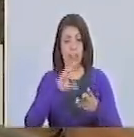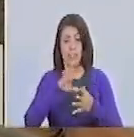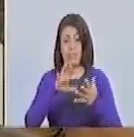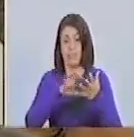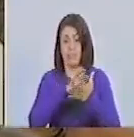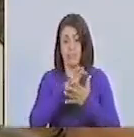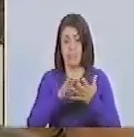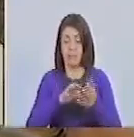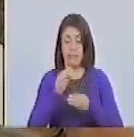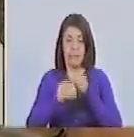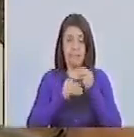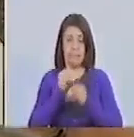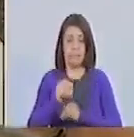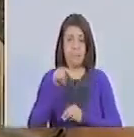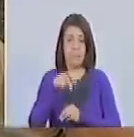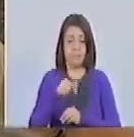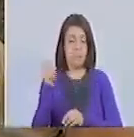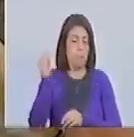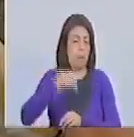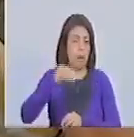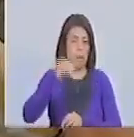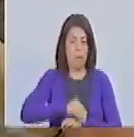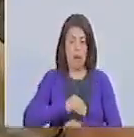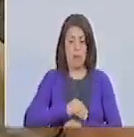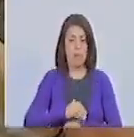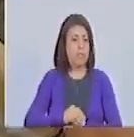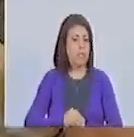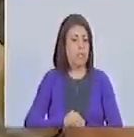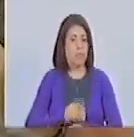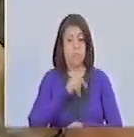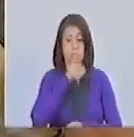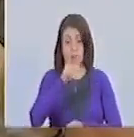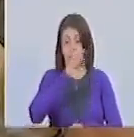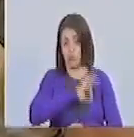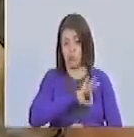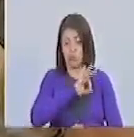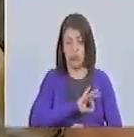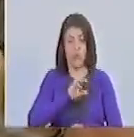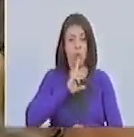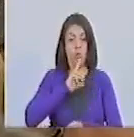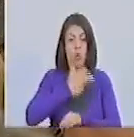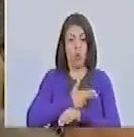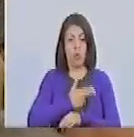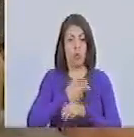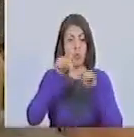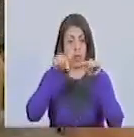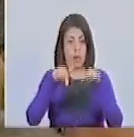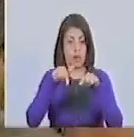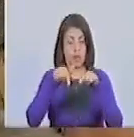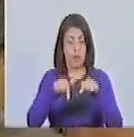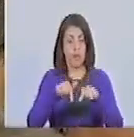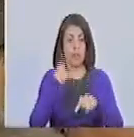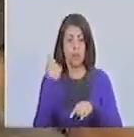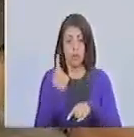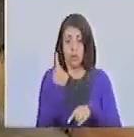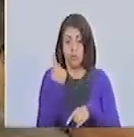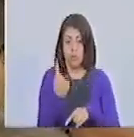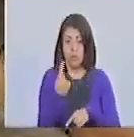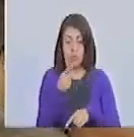ocasionaron que se intensificaran los males sociales de Honduras. Allí no